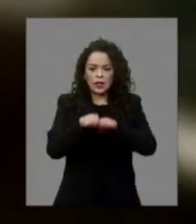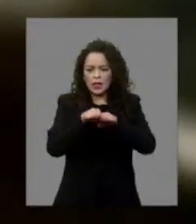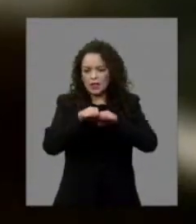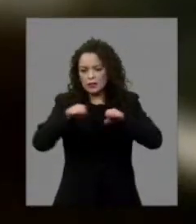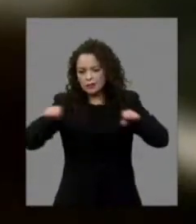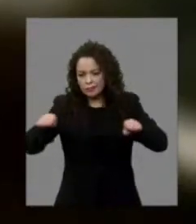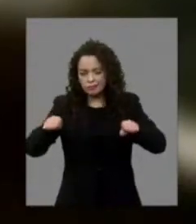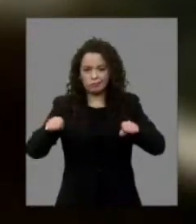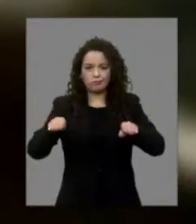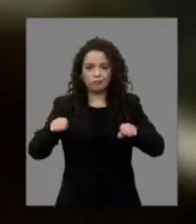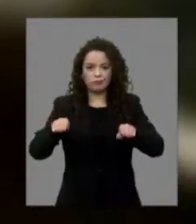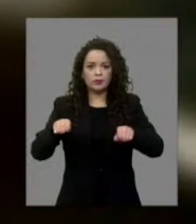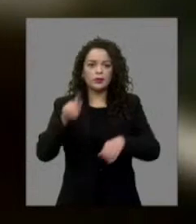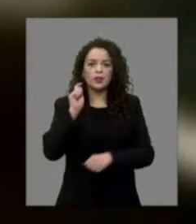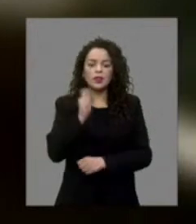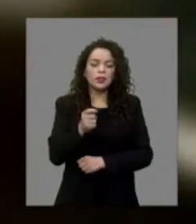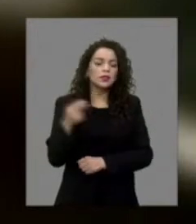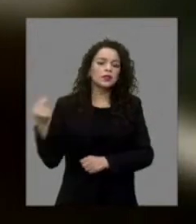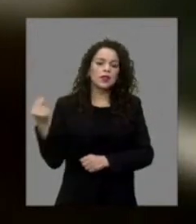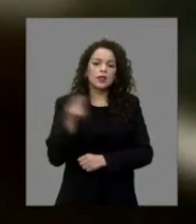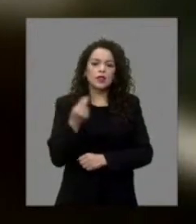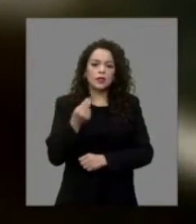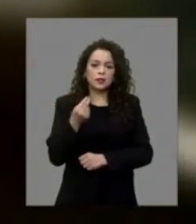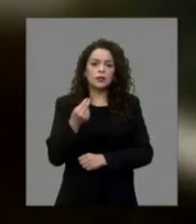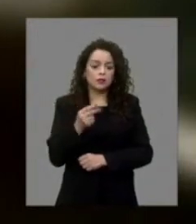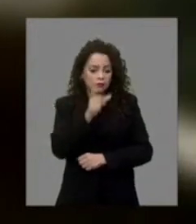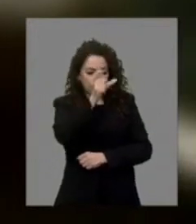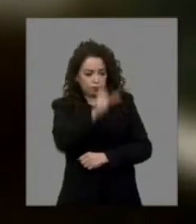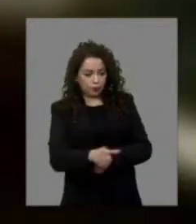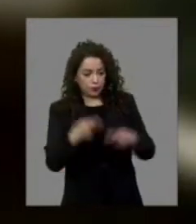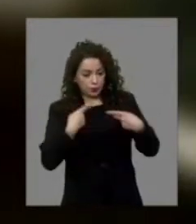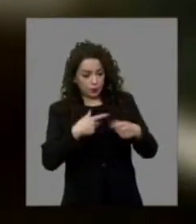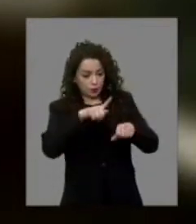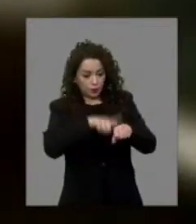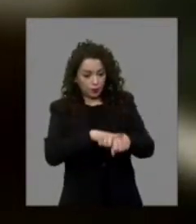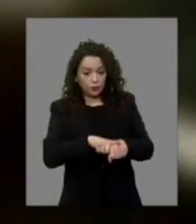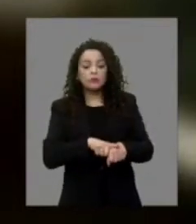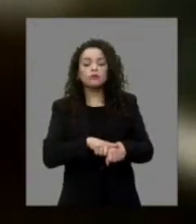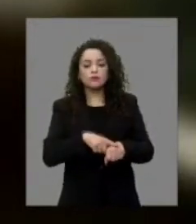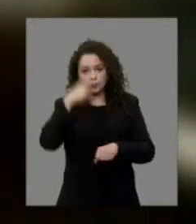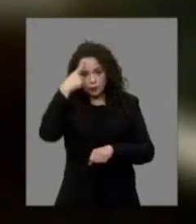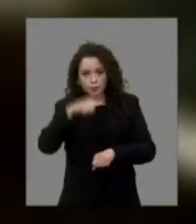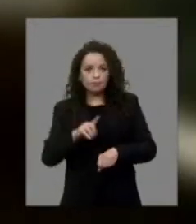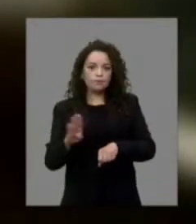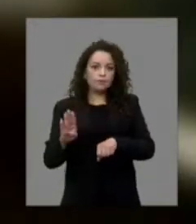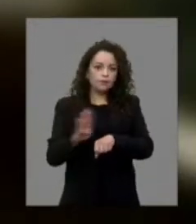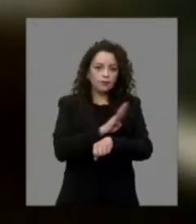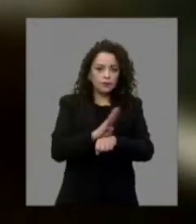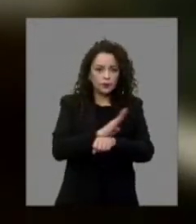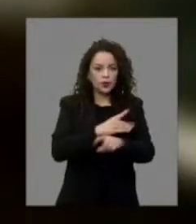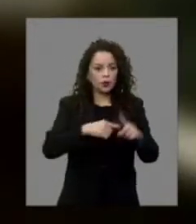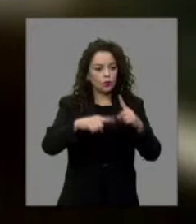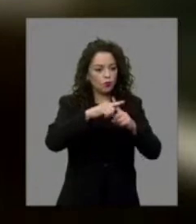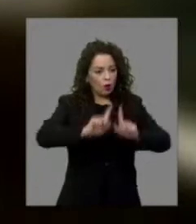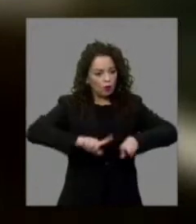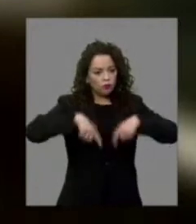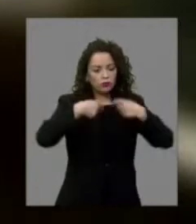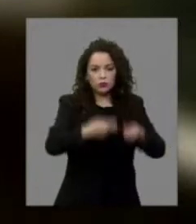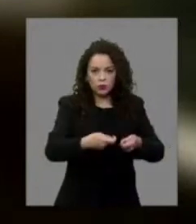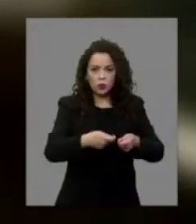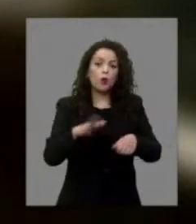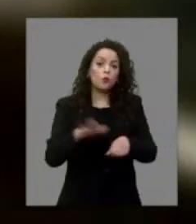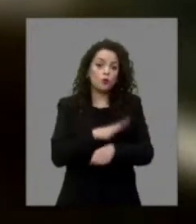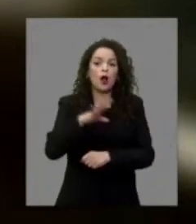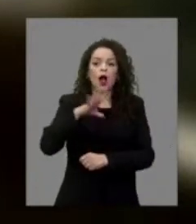interpretación amplia del principio pro persone, de la interpretación más favorable cuando estamos en un